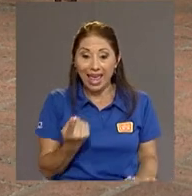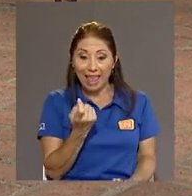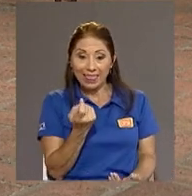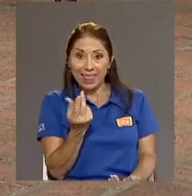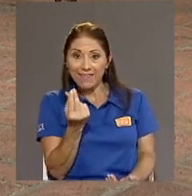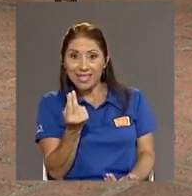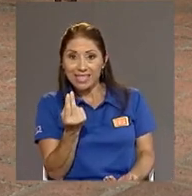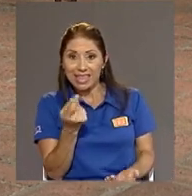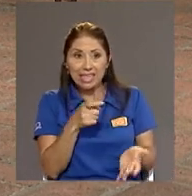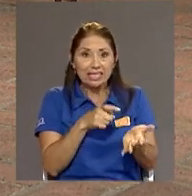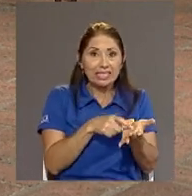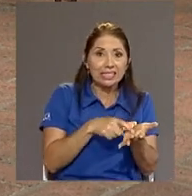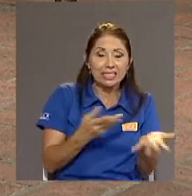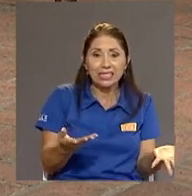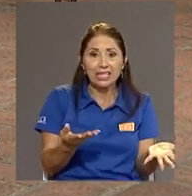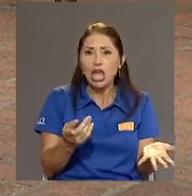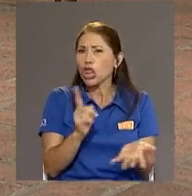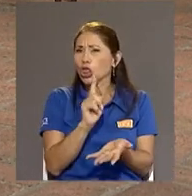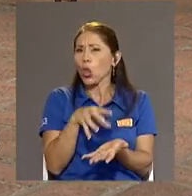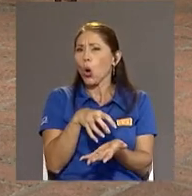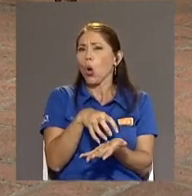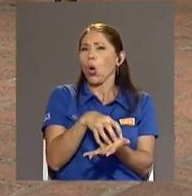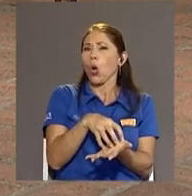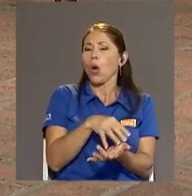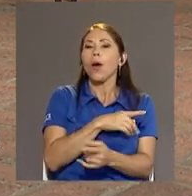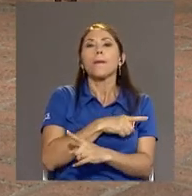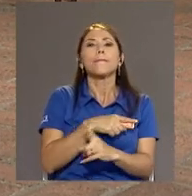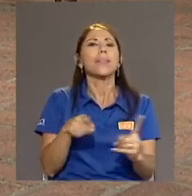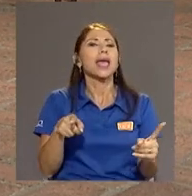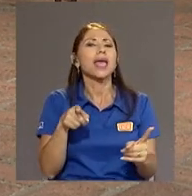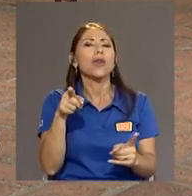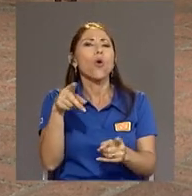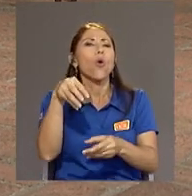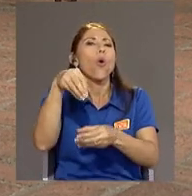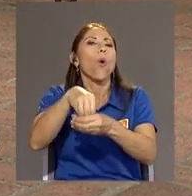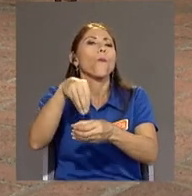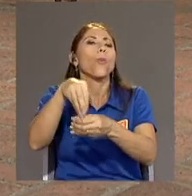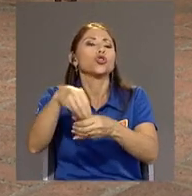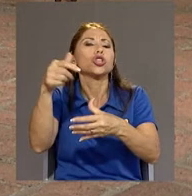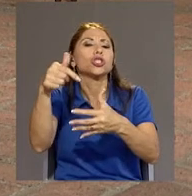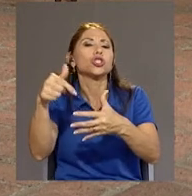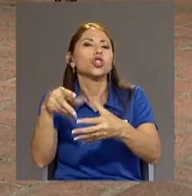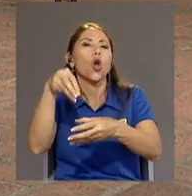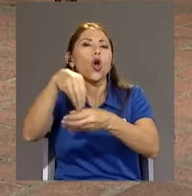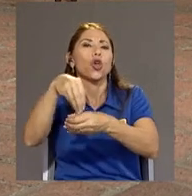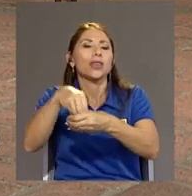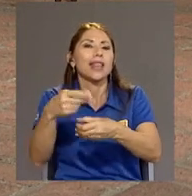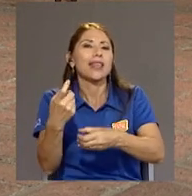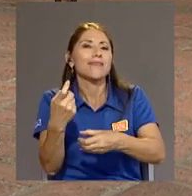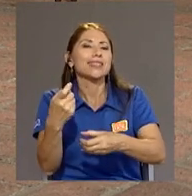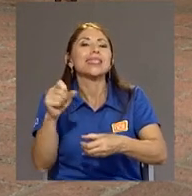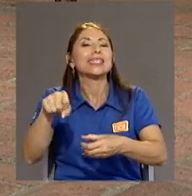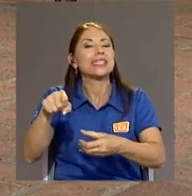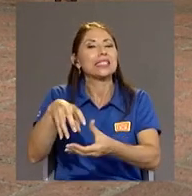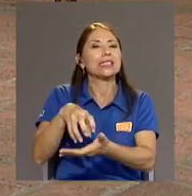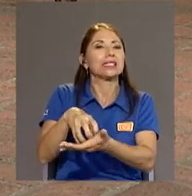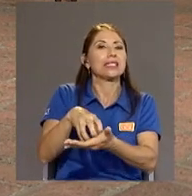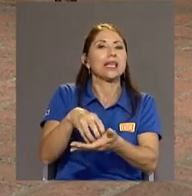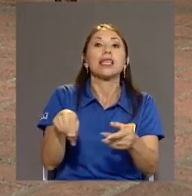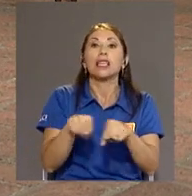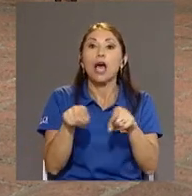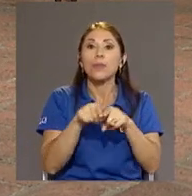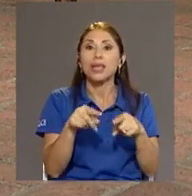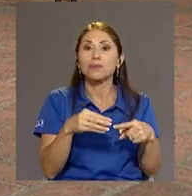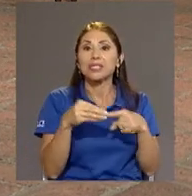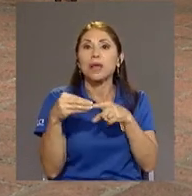incuestionable como tal, pero la composición sí. A todas luces, la composición del déficit es sumamente cuestionable y sobre todo las recetas que ahorita se están